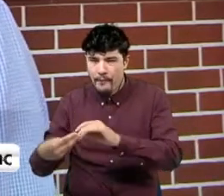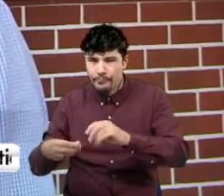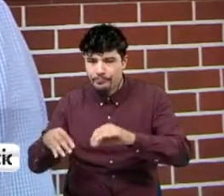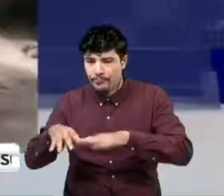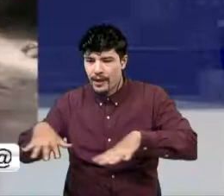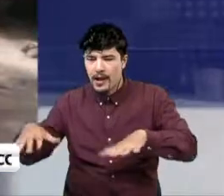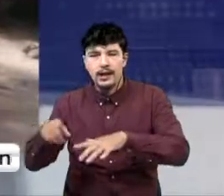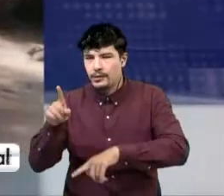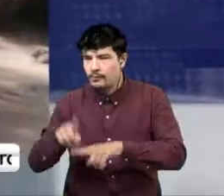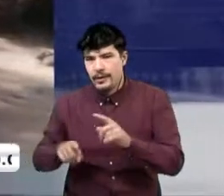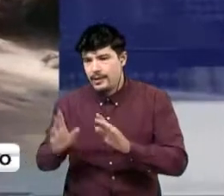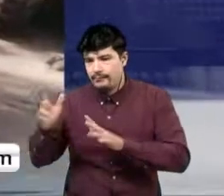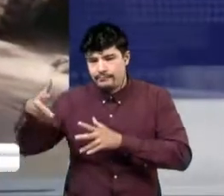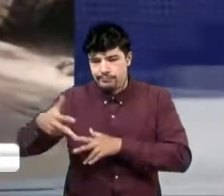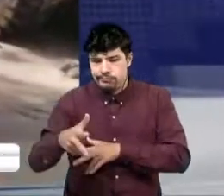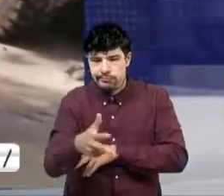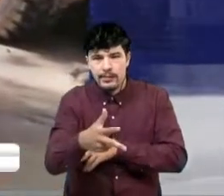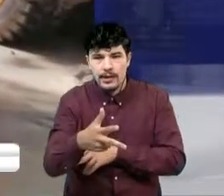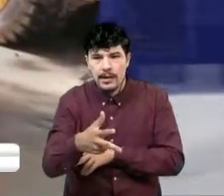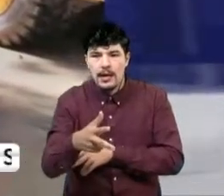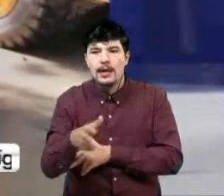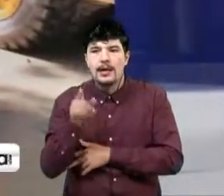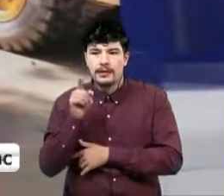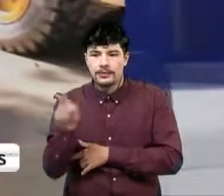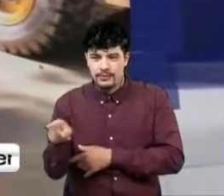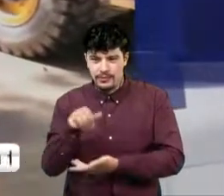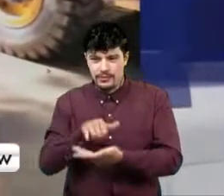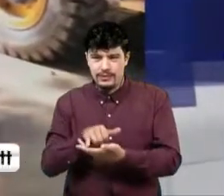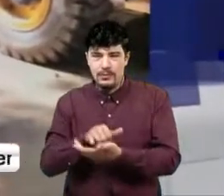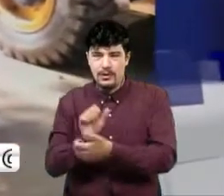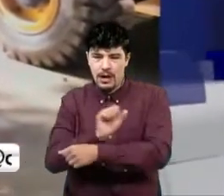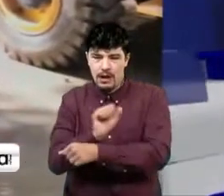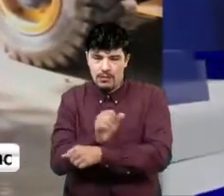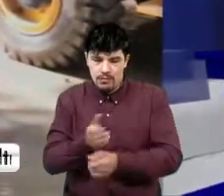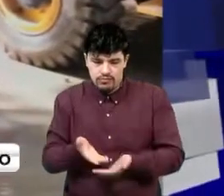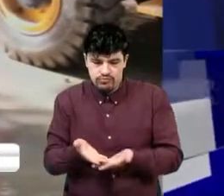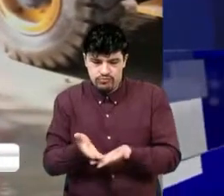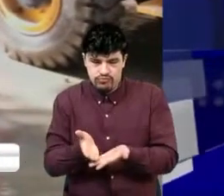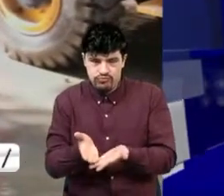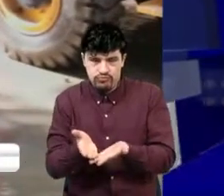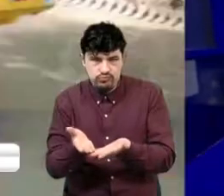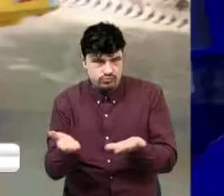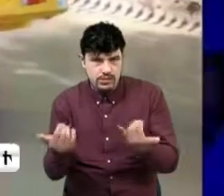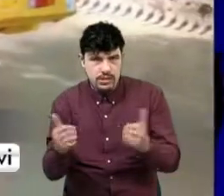no podían pasar. Ya se presenta paso a un carril por los dos sectores. El Invías tiene un plan de